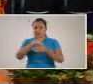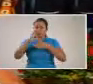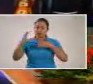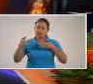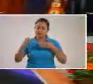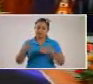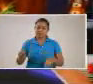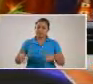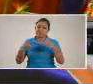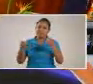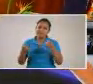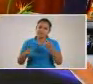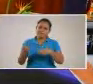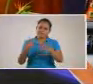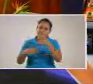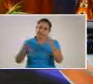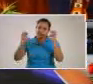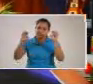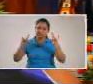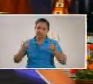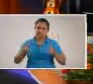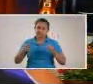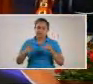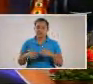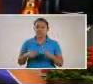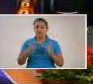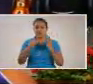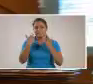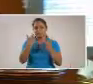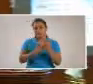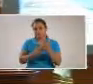viene Estados Unidos y le pone sanciones a Rusia.